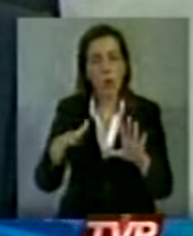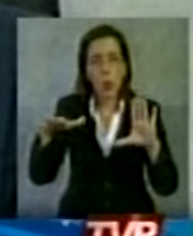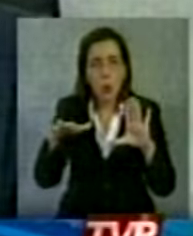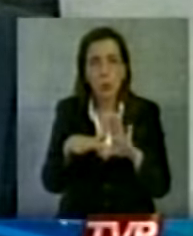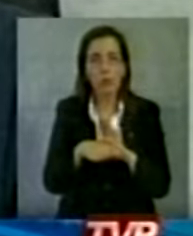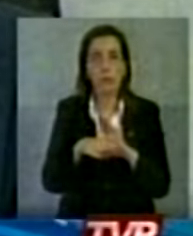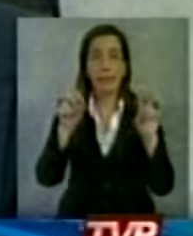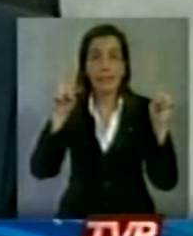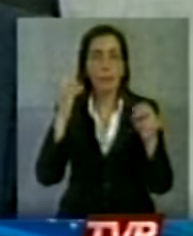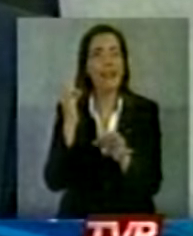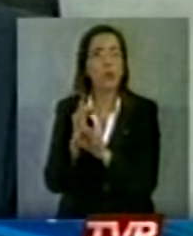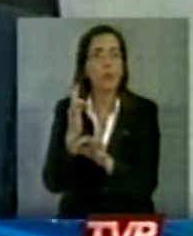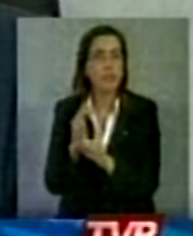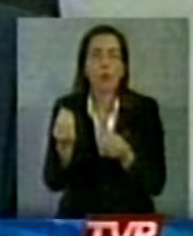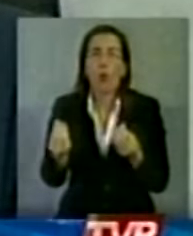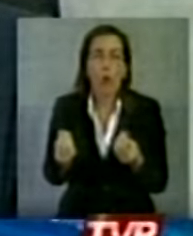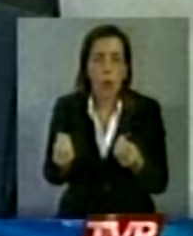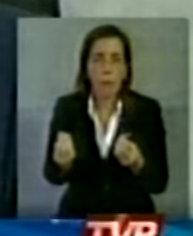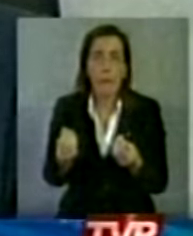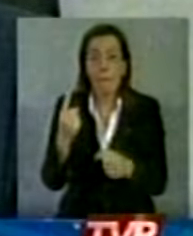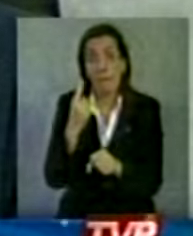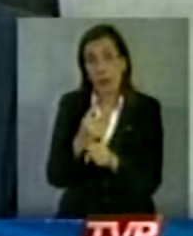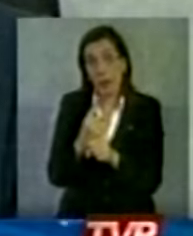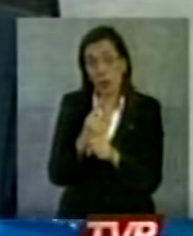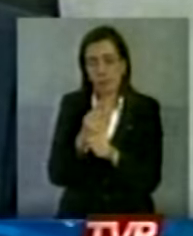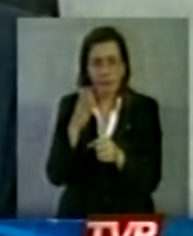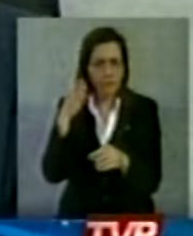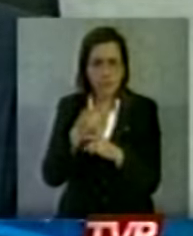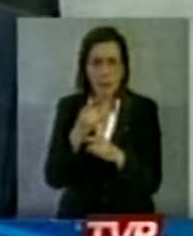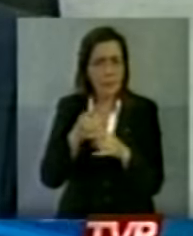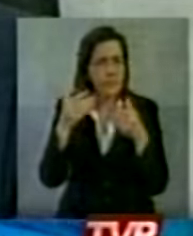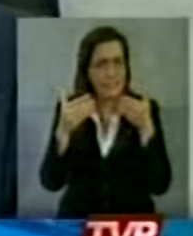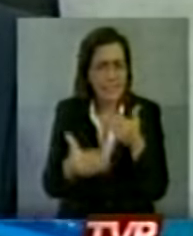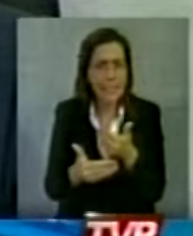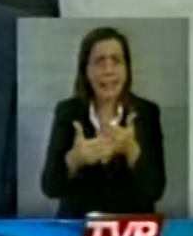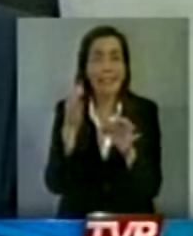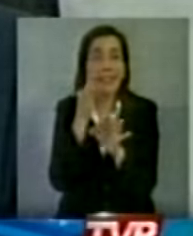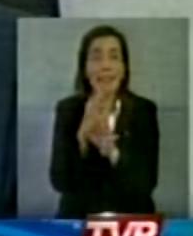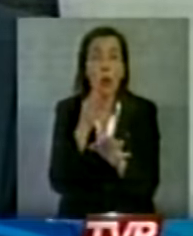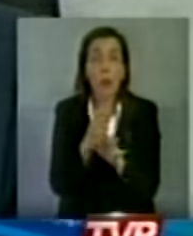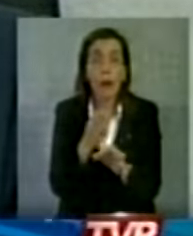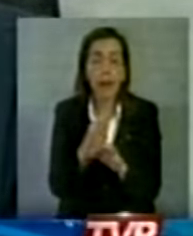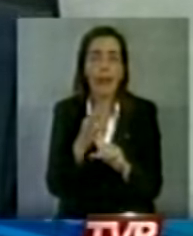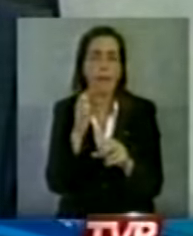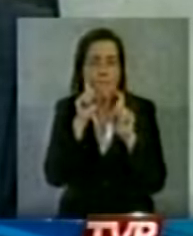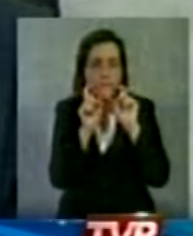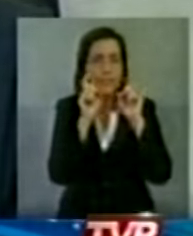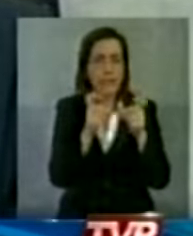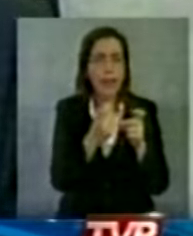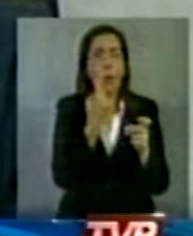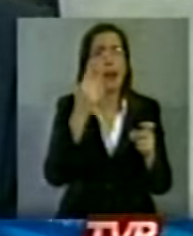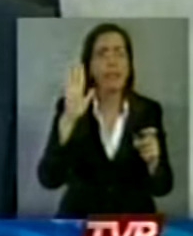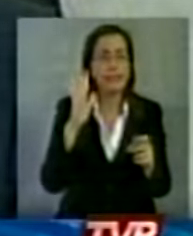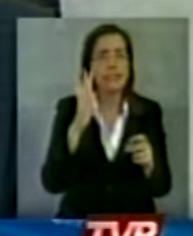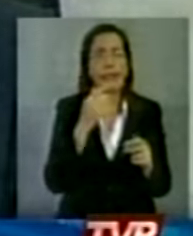precisas. Por un lado, una presencia sistemática para estar cerca de la comunidad educativa, visitando como mínimo